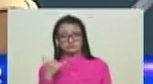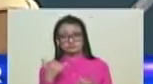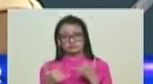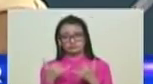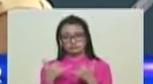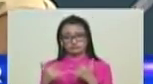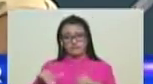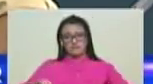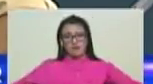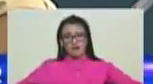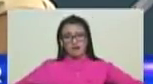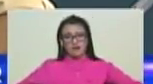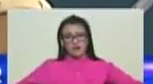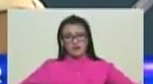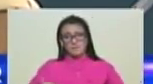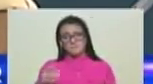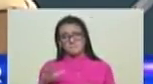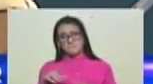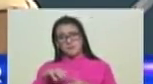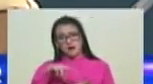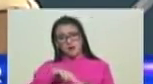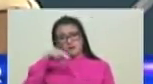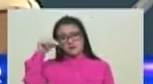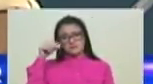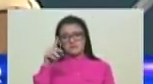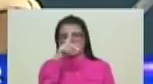de París, de Santo Domingo.